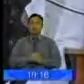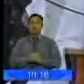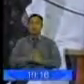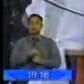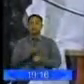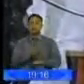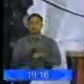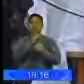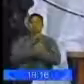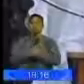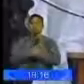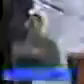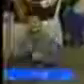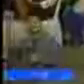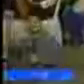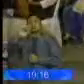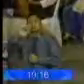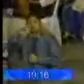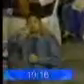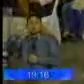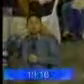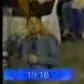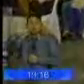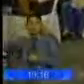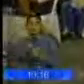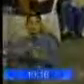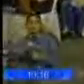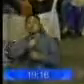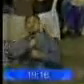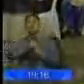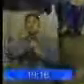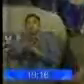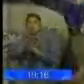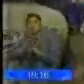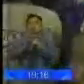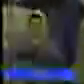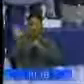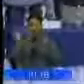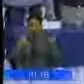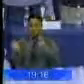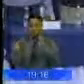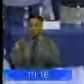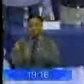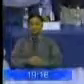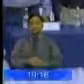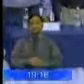y de los principales de CELEGP, así como de invitados especiales y comunidades del sector.